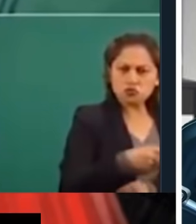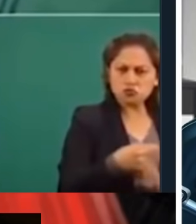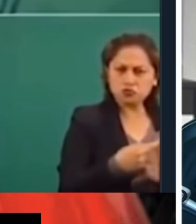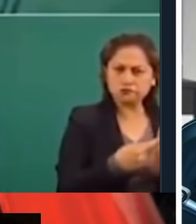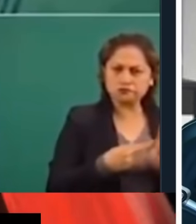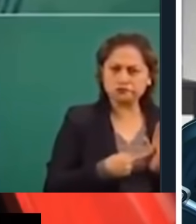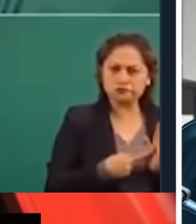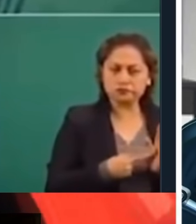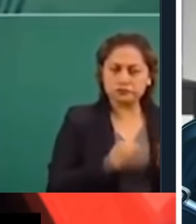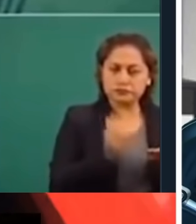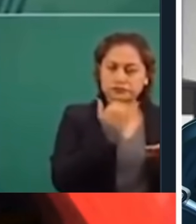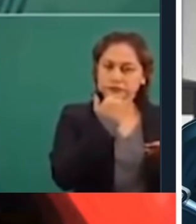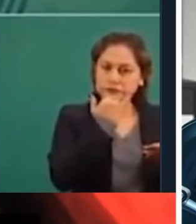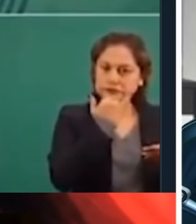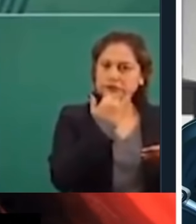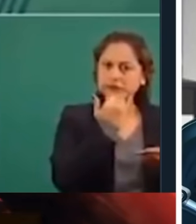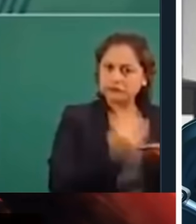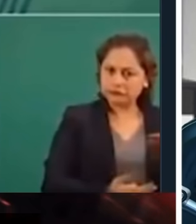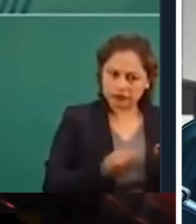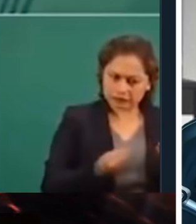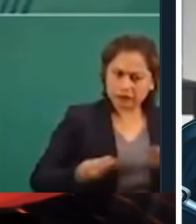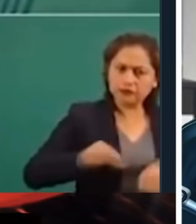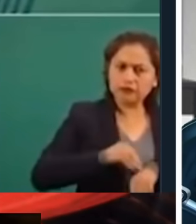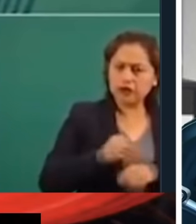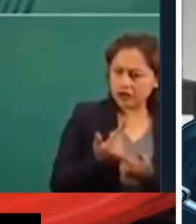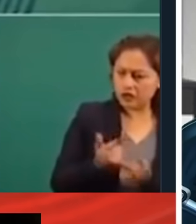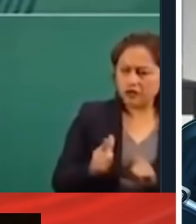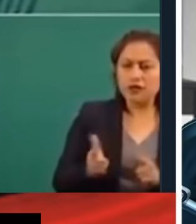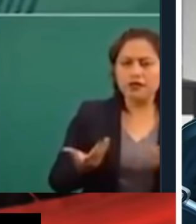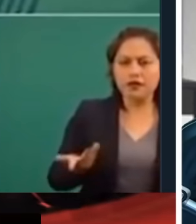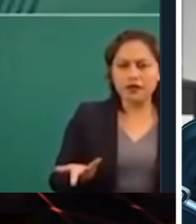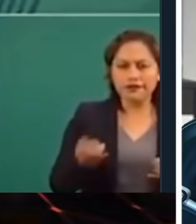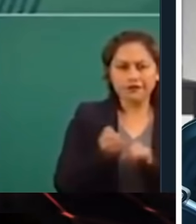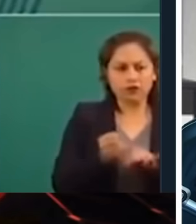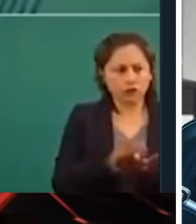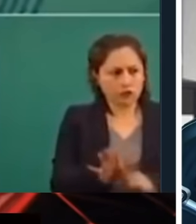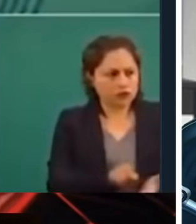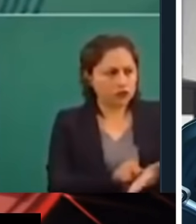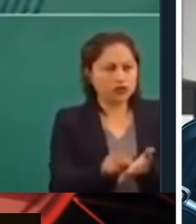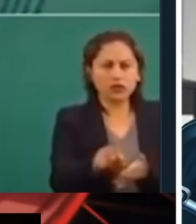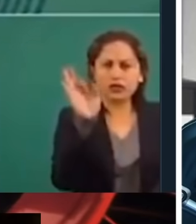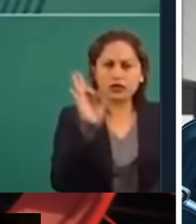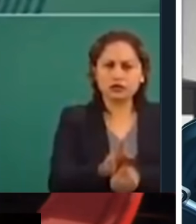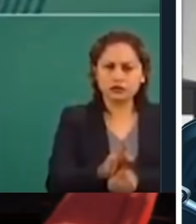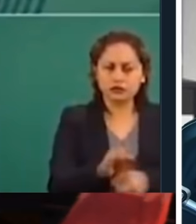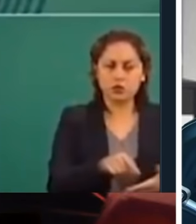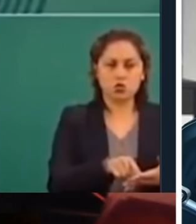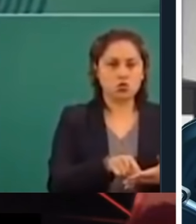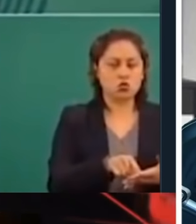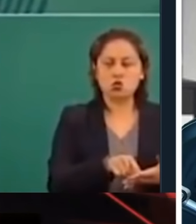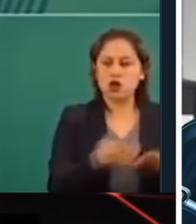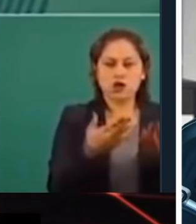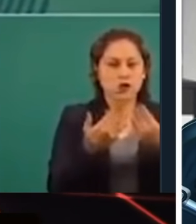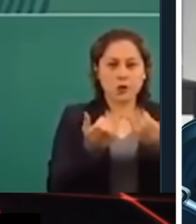y el derecho a la información y el papel de las